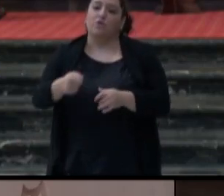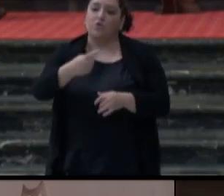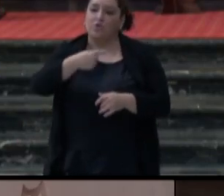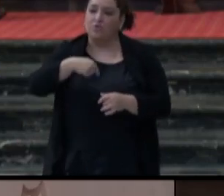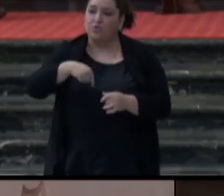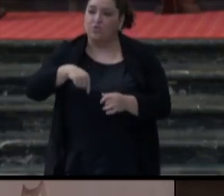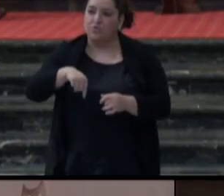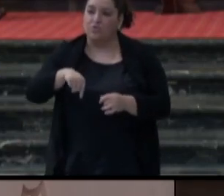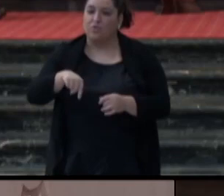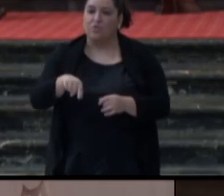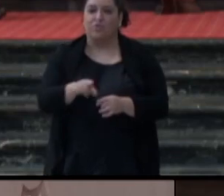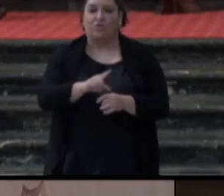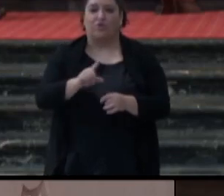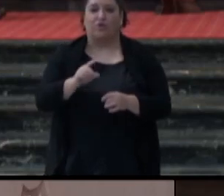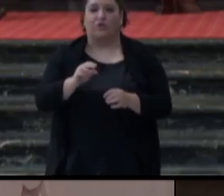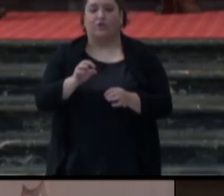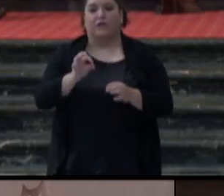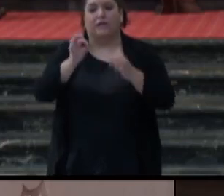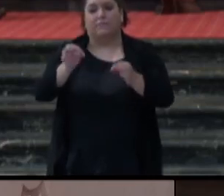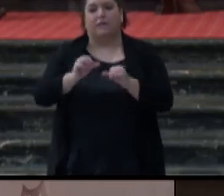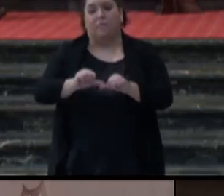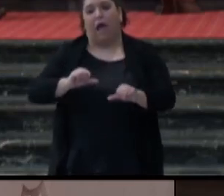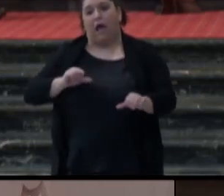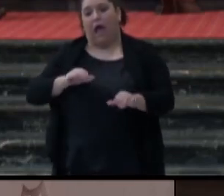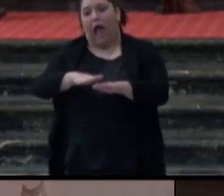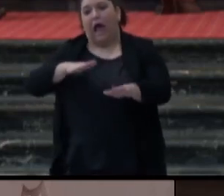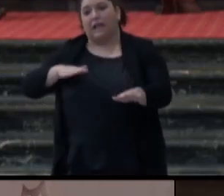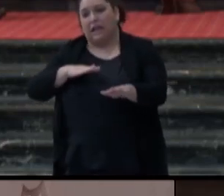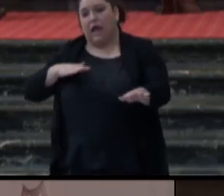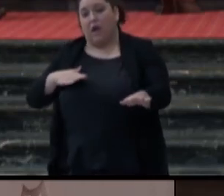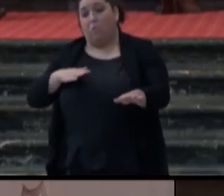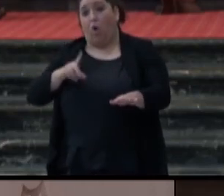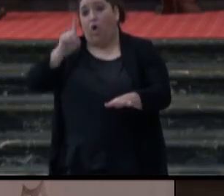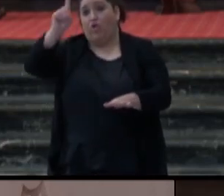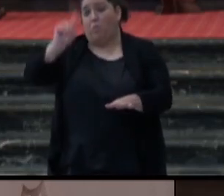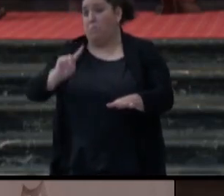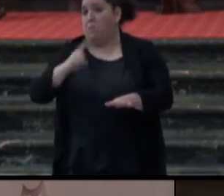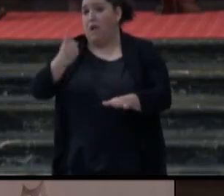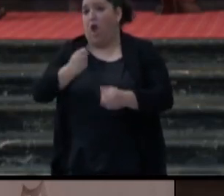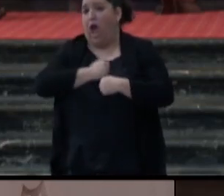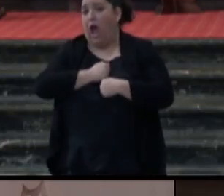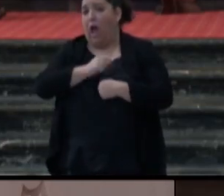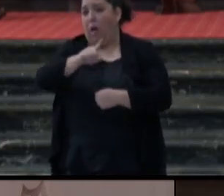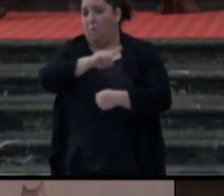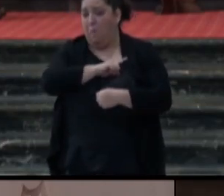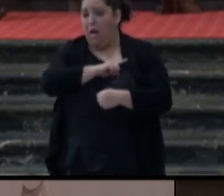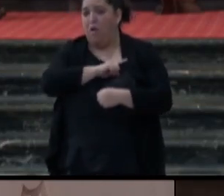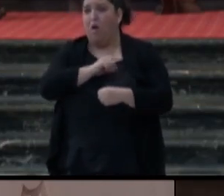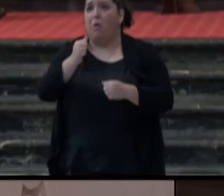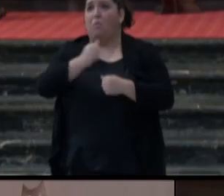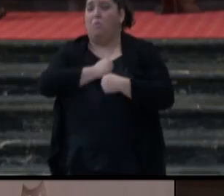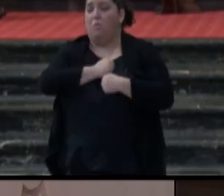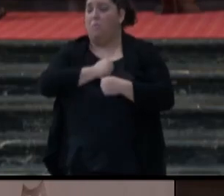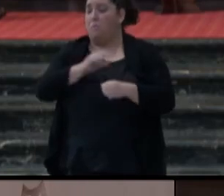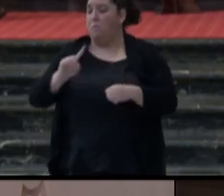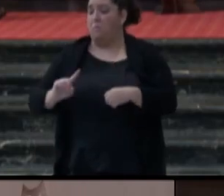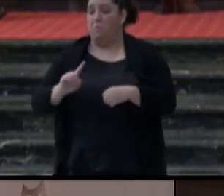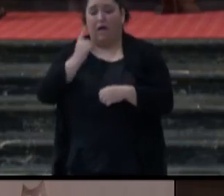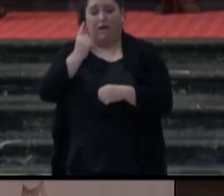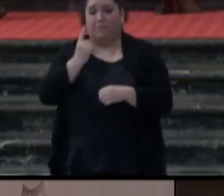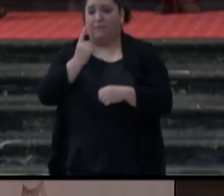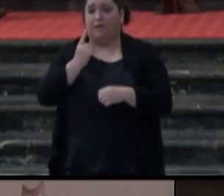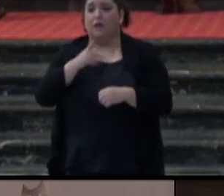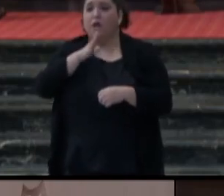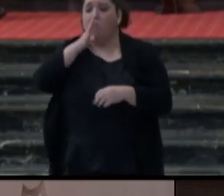estaremos en desventaja porque Dios nos ha amado primero porque Dios nos ha amado más y porque Dios